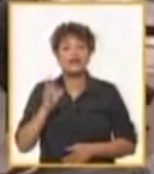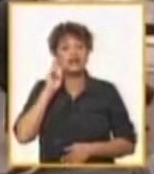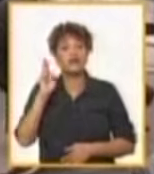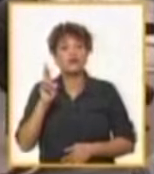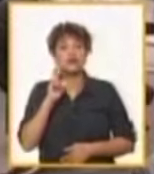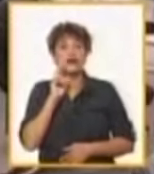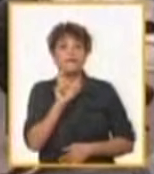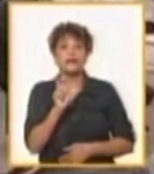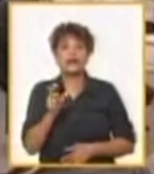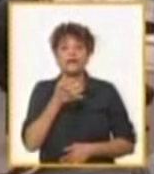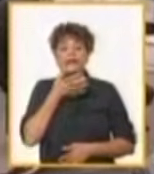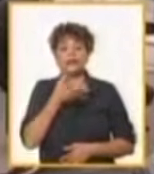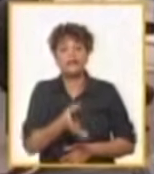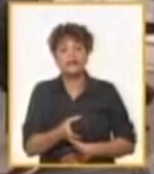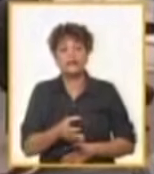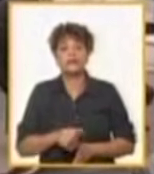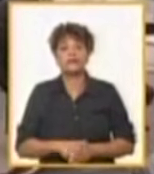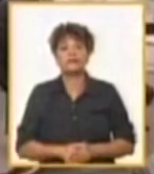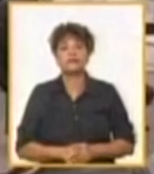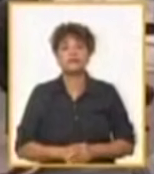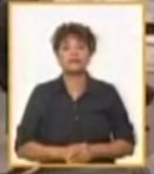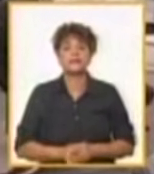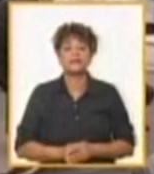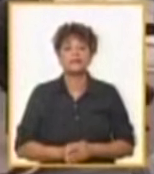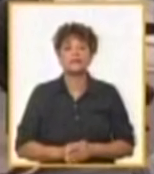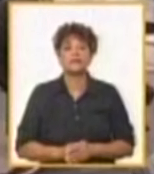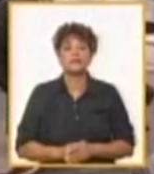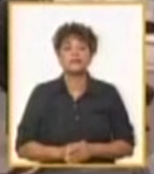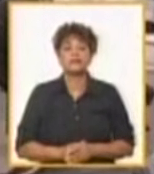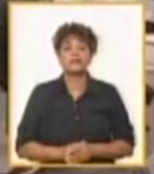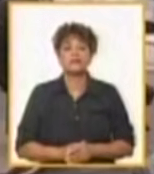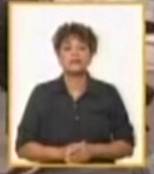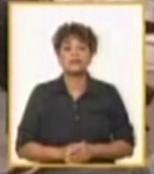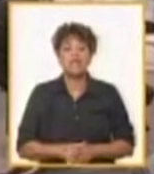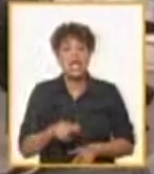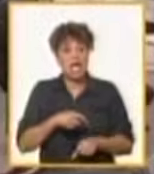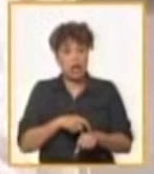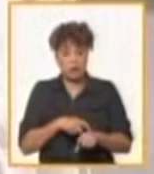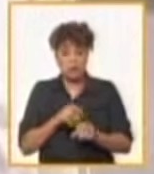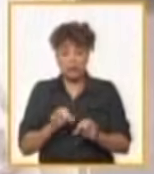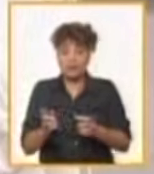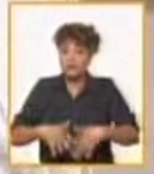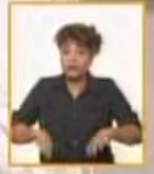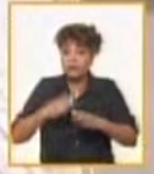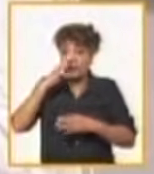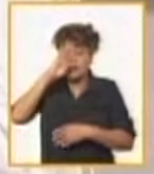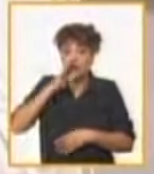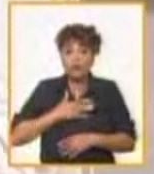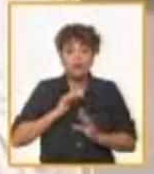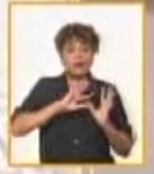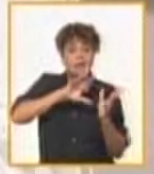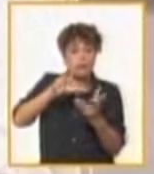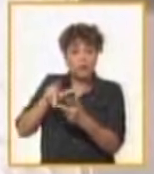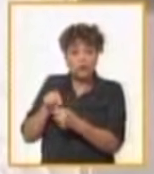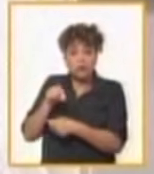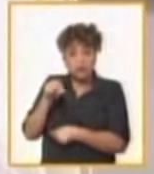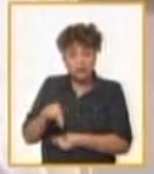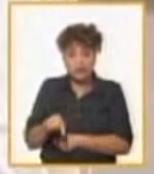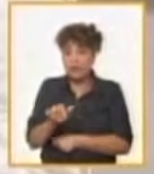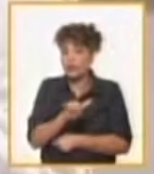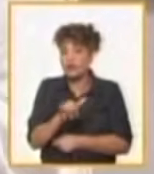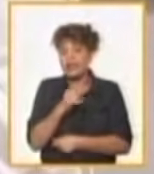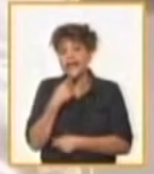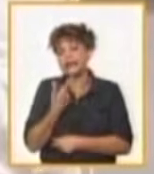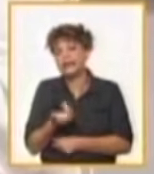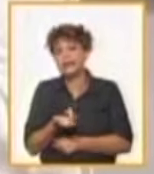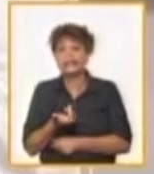para atisbar esa posteridad. Porque el mundo en el que vivimos hoy es un mundo